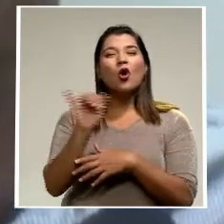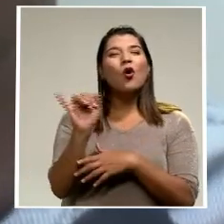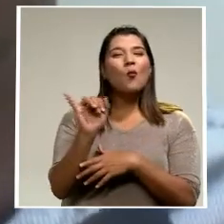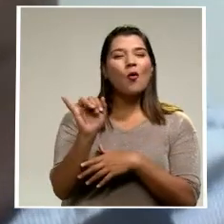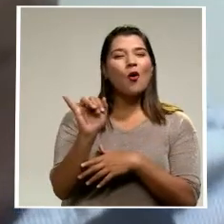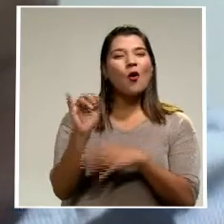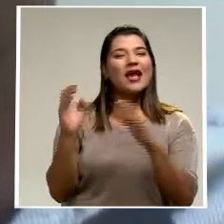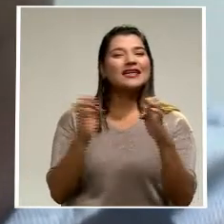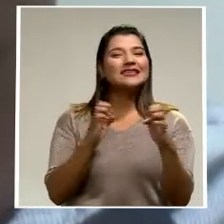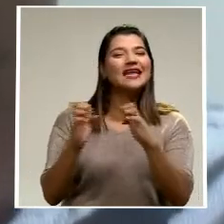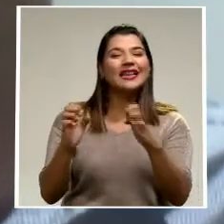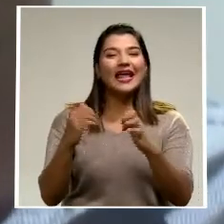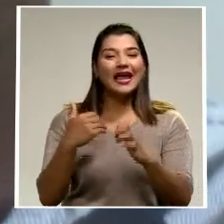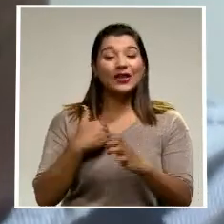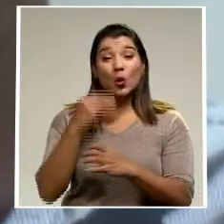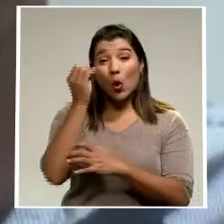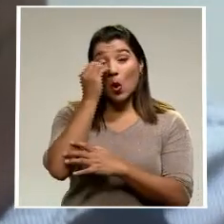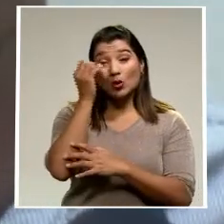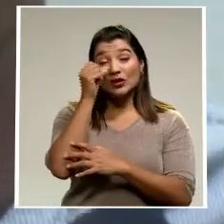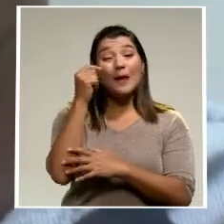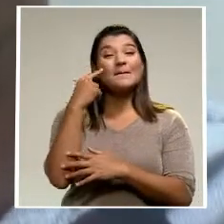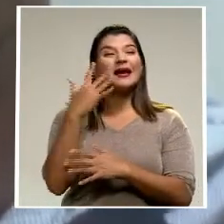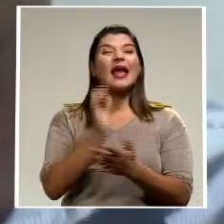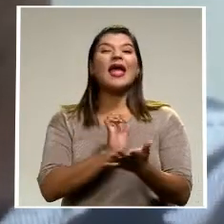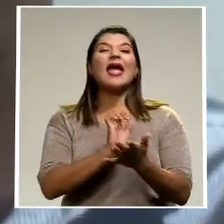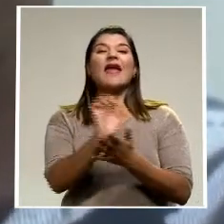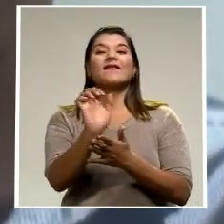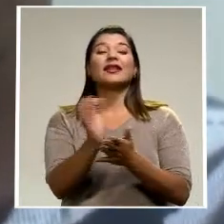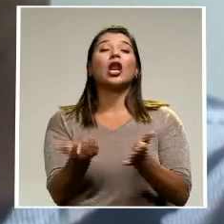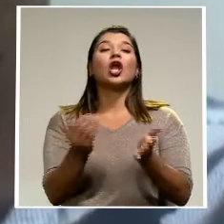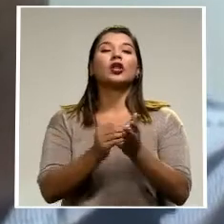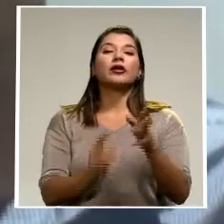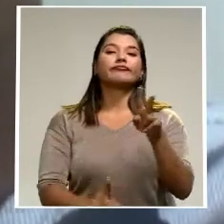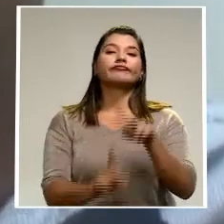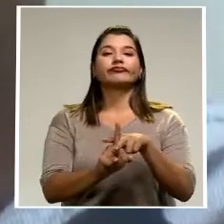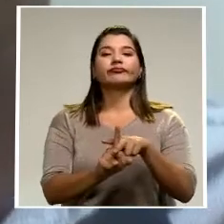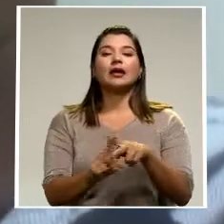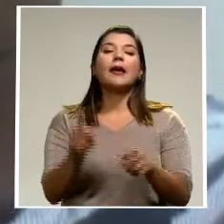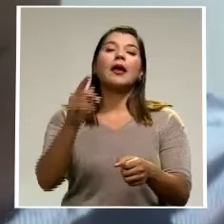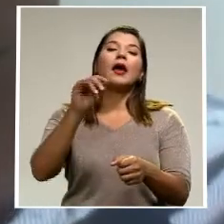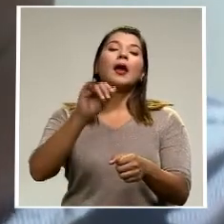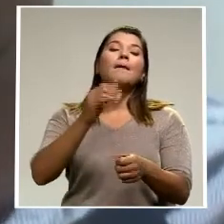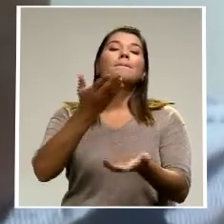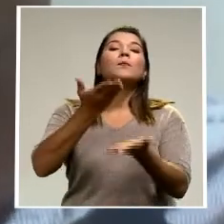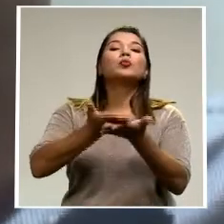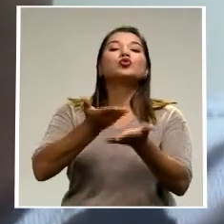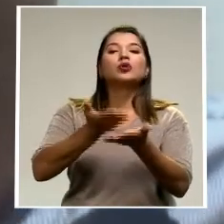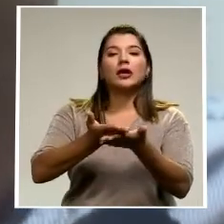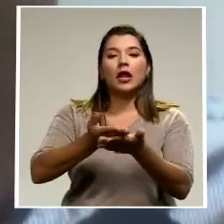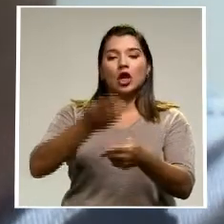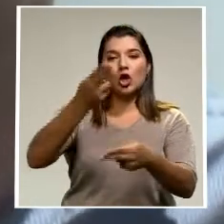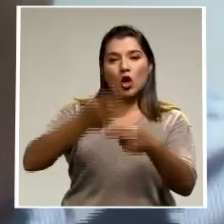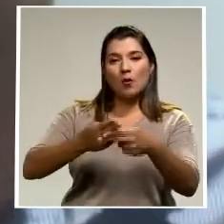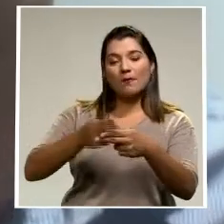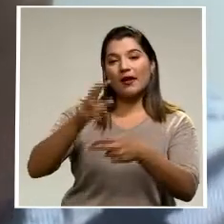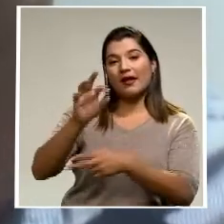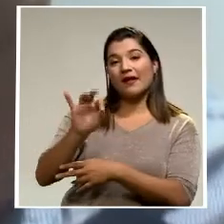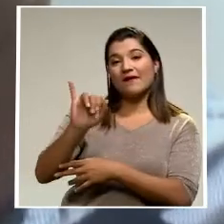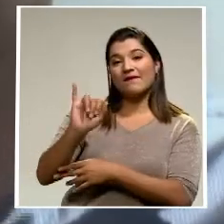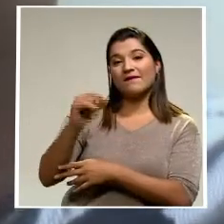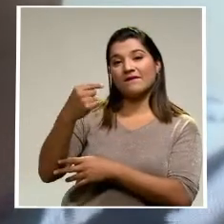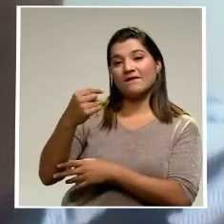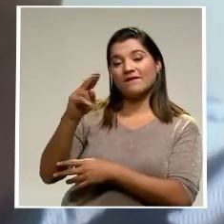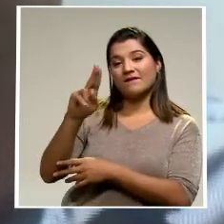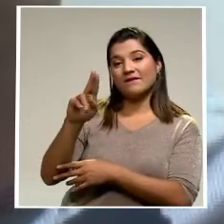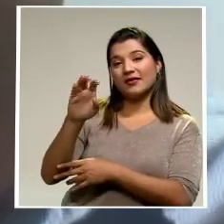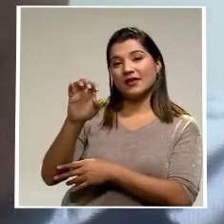para evitar el surgimiento de nuevo de la candidatura de José María Figueres y que propusiera su nombre porque, de acuerdo con él, los números no le dan, pero no,